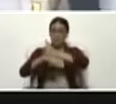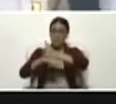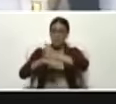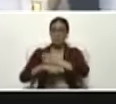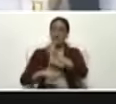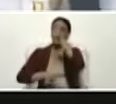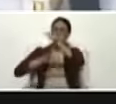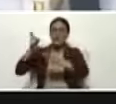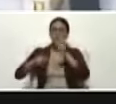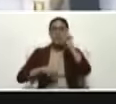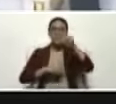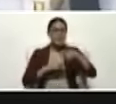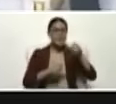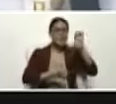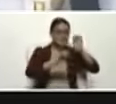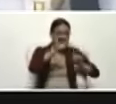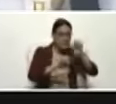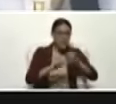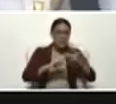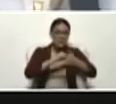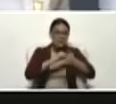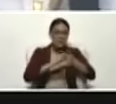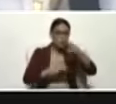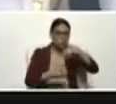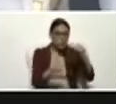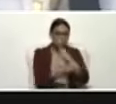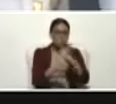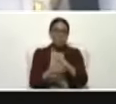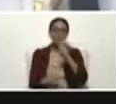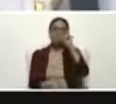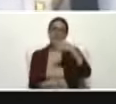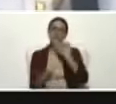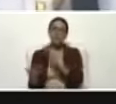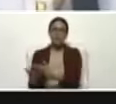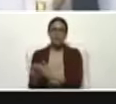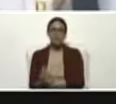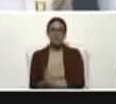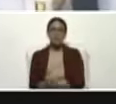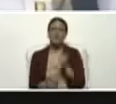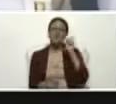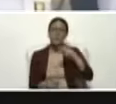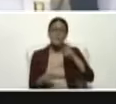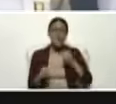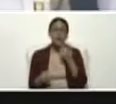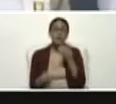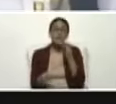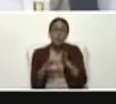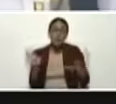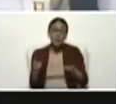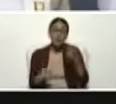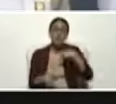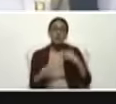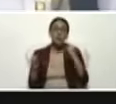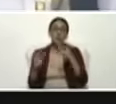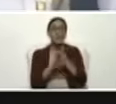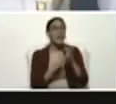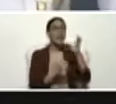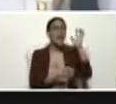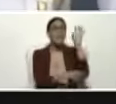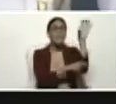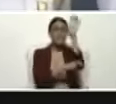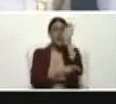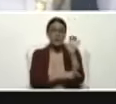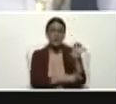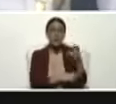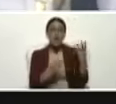a nuestra tecnología. Y afortunadamente tenemos el apoyo de países con tecnología